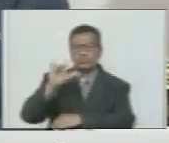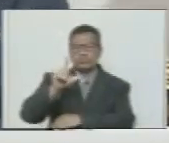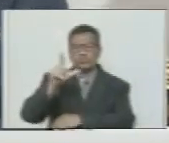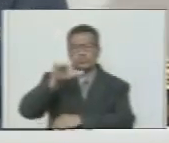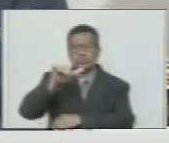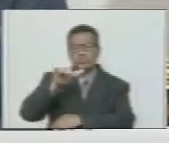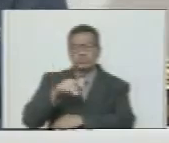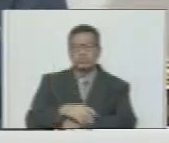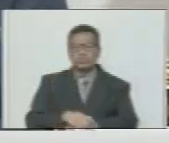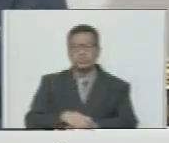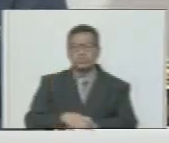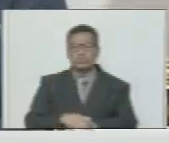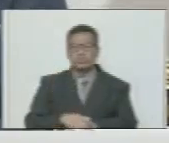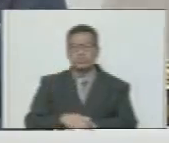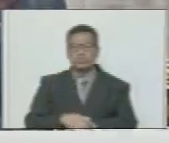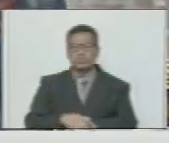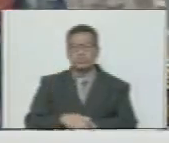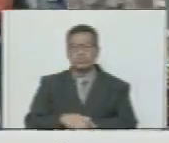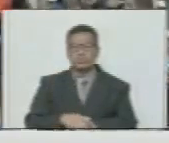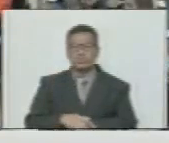Willy Alexander Medina Montoya.